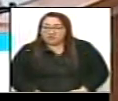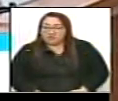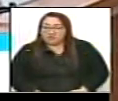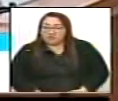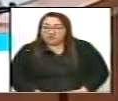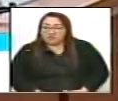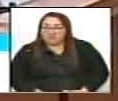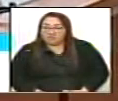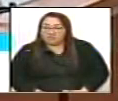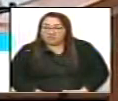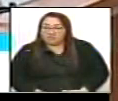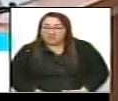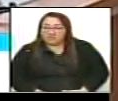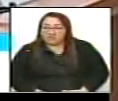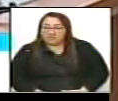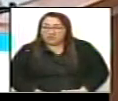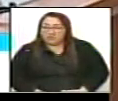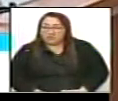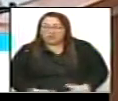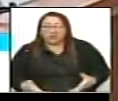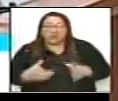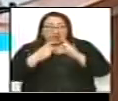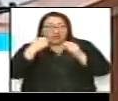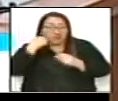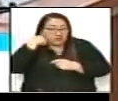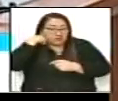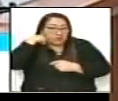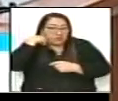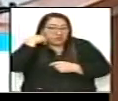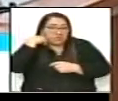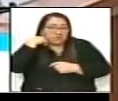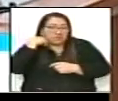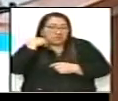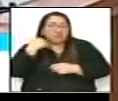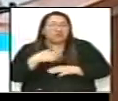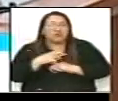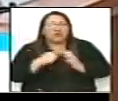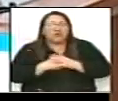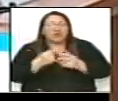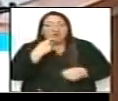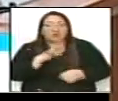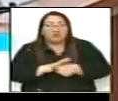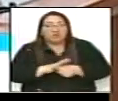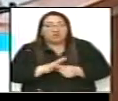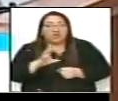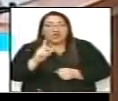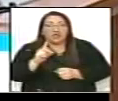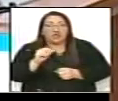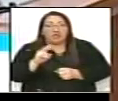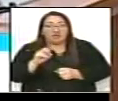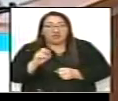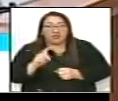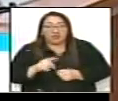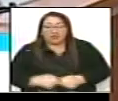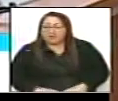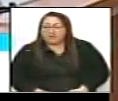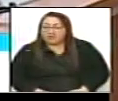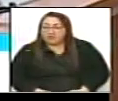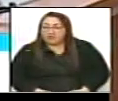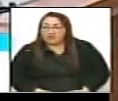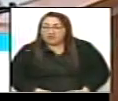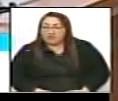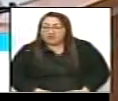darle celeridad, transparencia a este proyecto. Entonces, hoy día se comprometió el señor David Valenzuela a